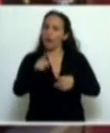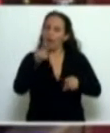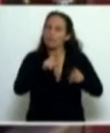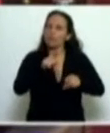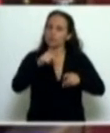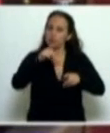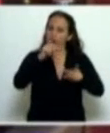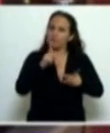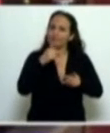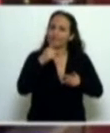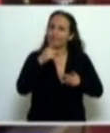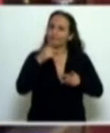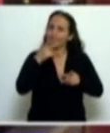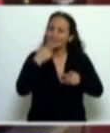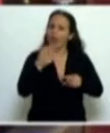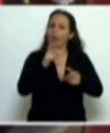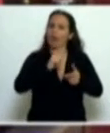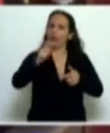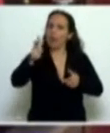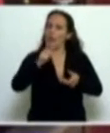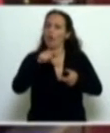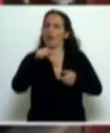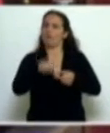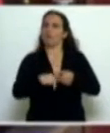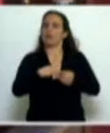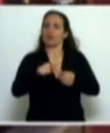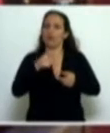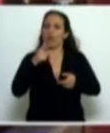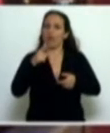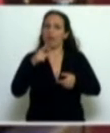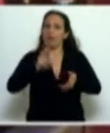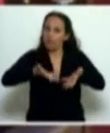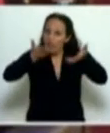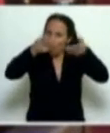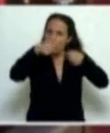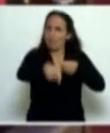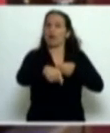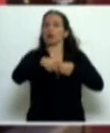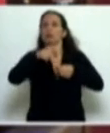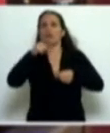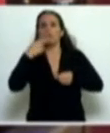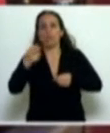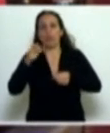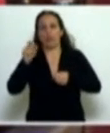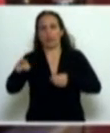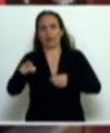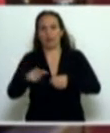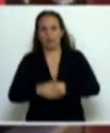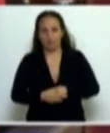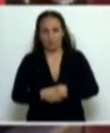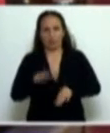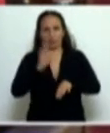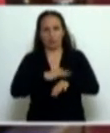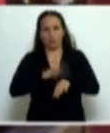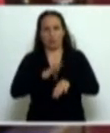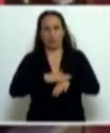el uso de fuentes renovables de energía destinadas a la producción de energía eléctrica.